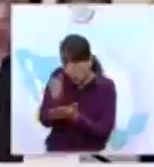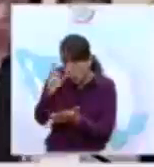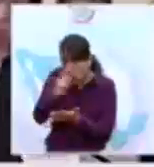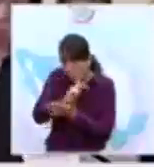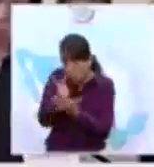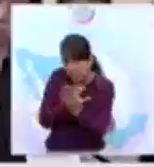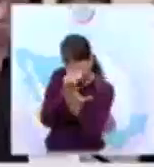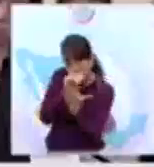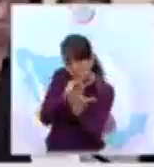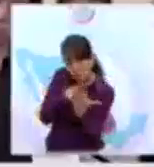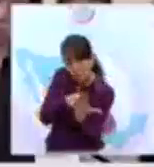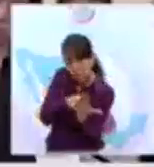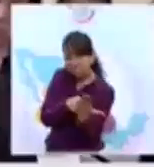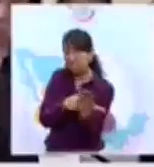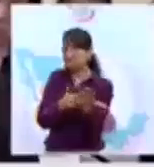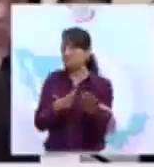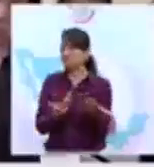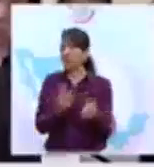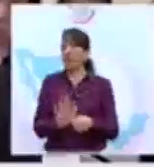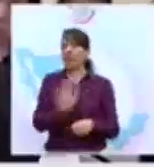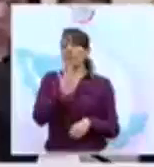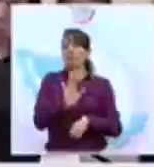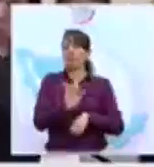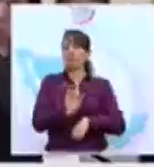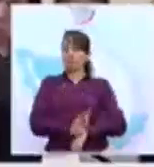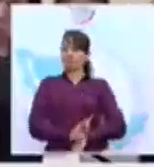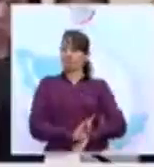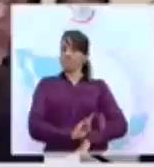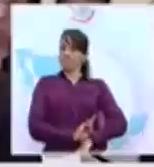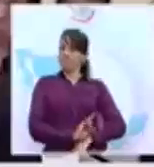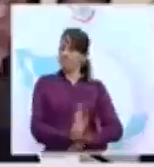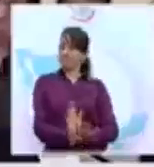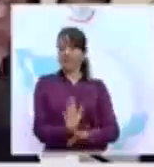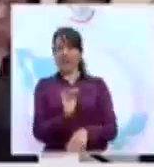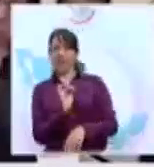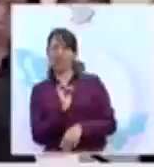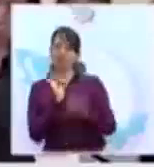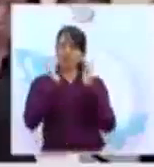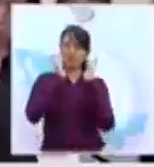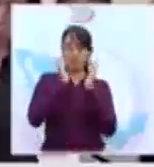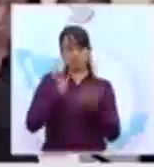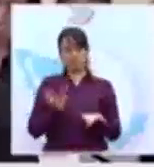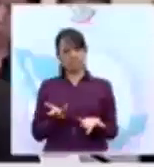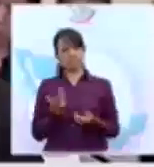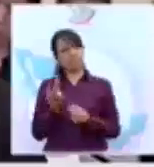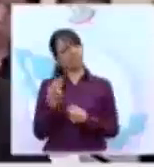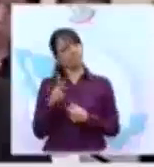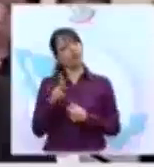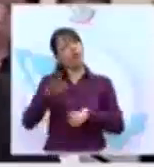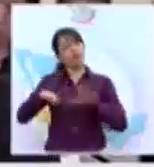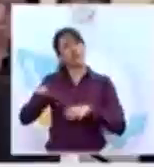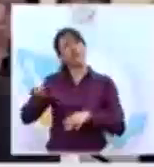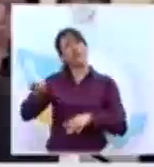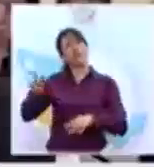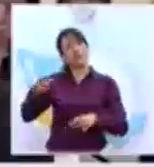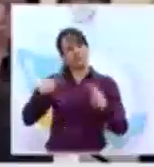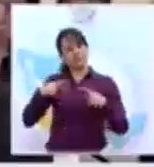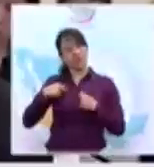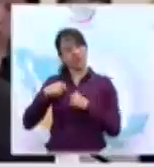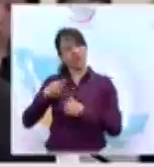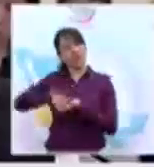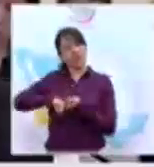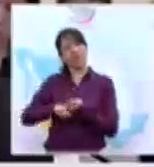esa especie de simulación donde de repente, por ejemplo, alguna vez algún funcionario me pregunta, oye, ¿cómo le